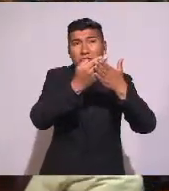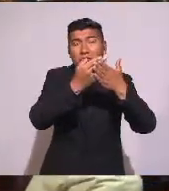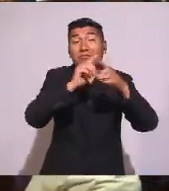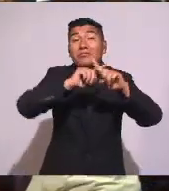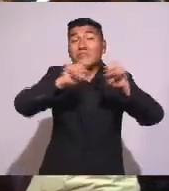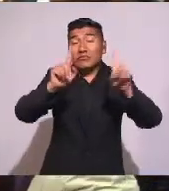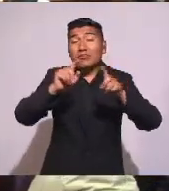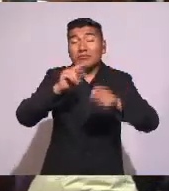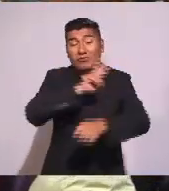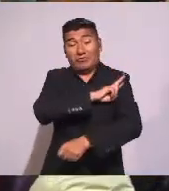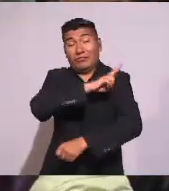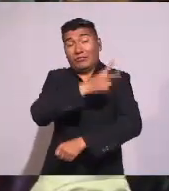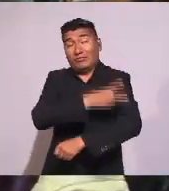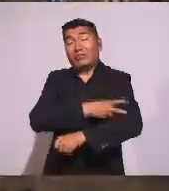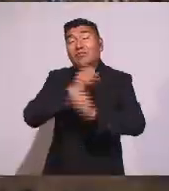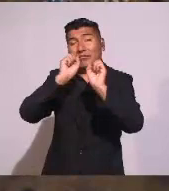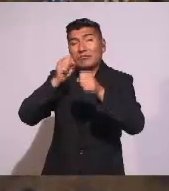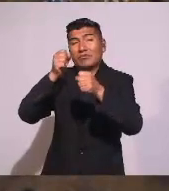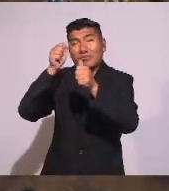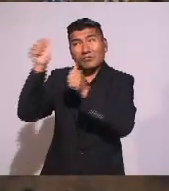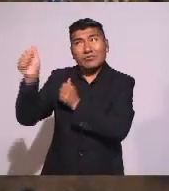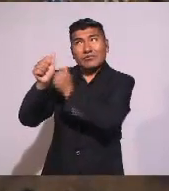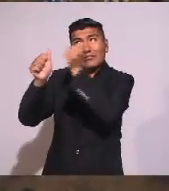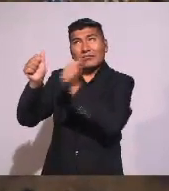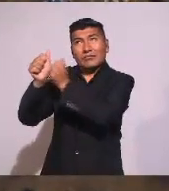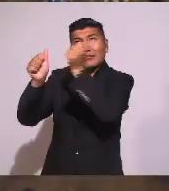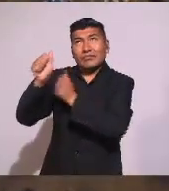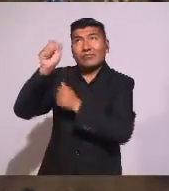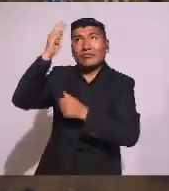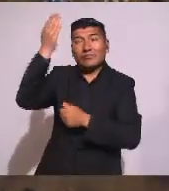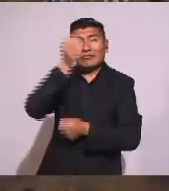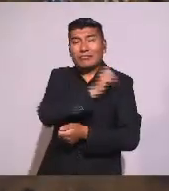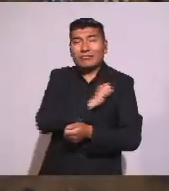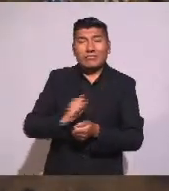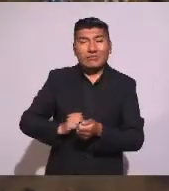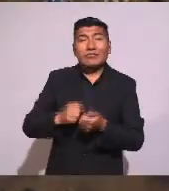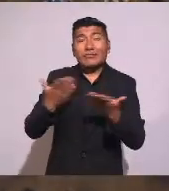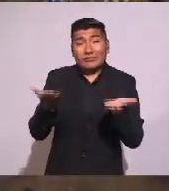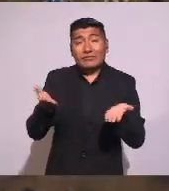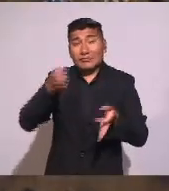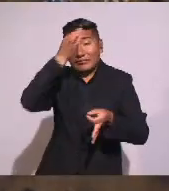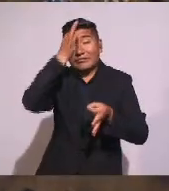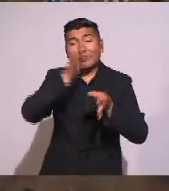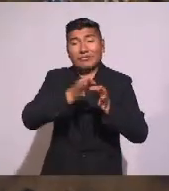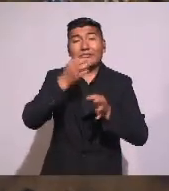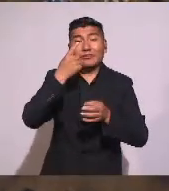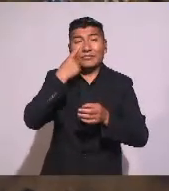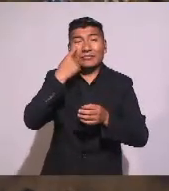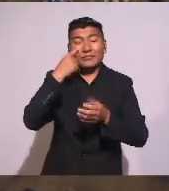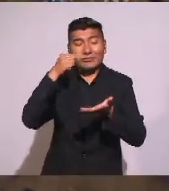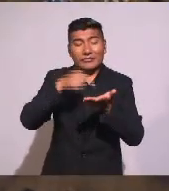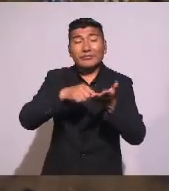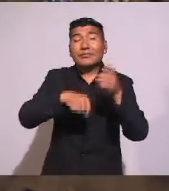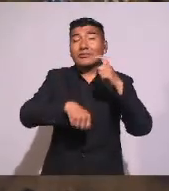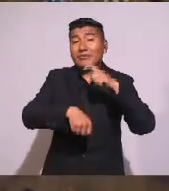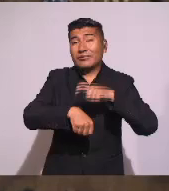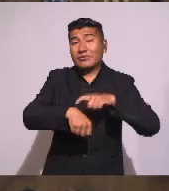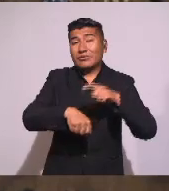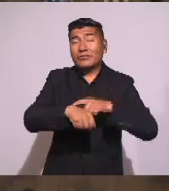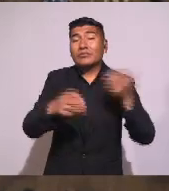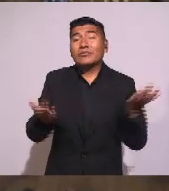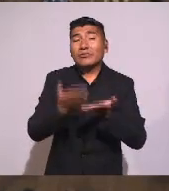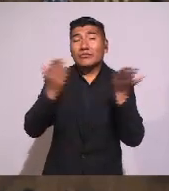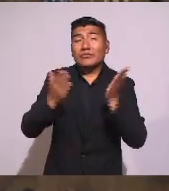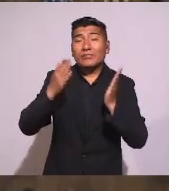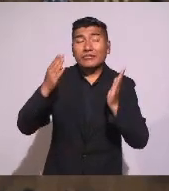valientemente al señor si tenemos fe para reconocerlo este es el momento en que